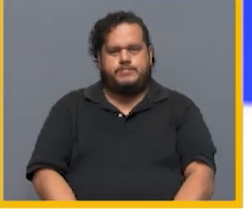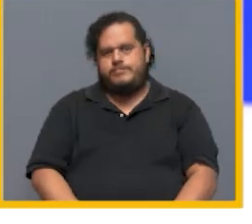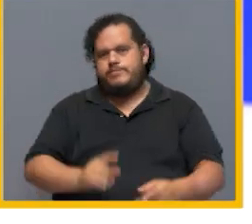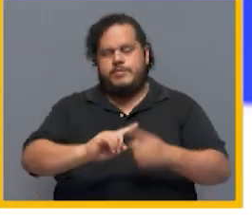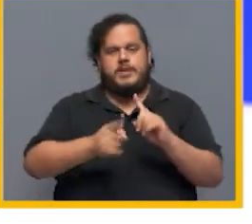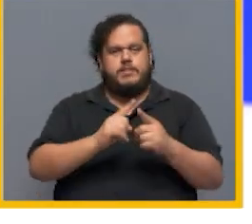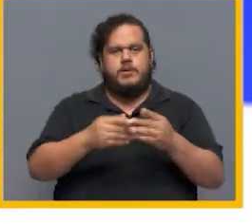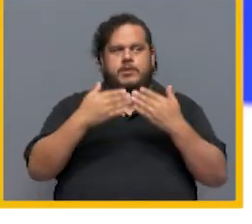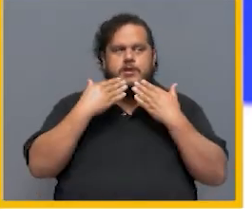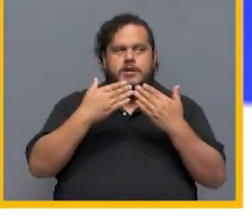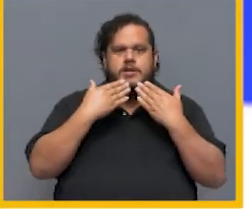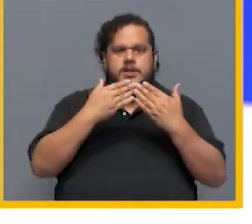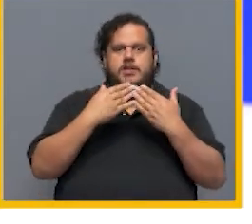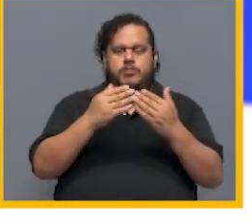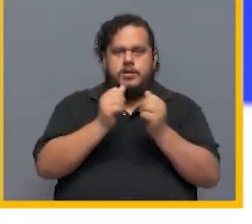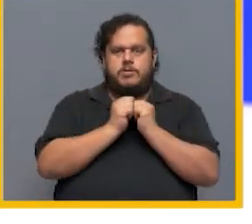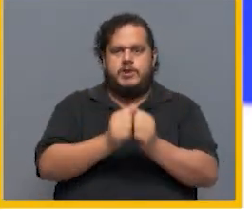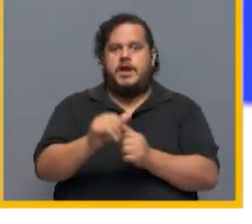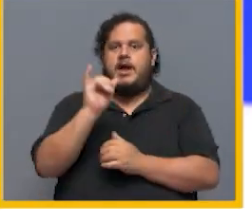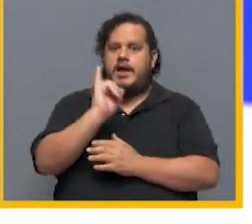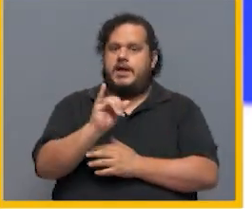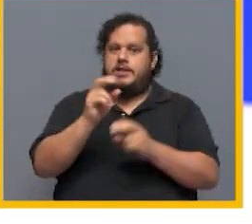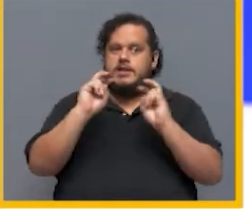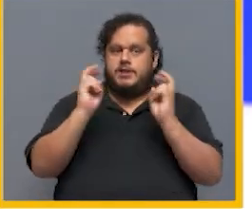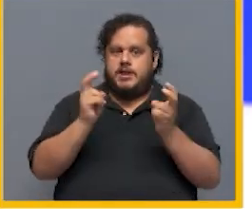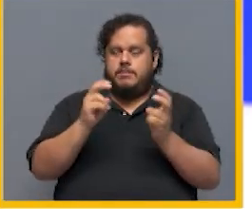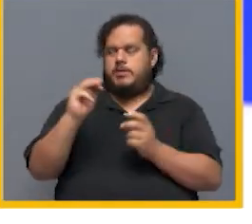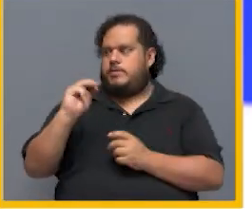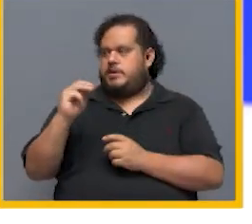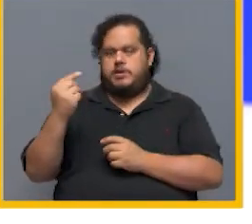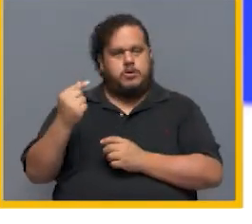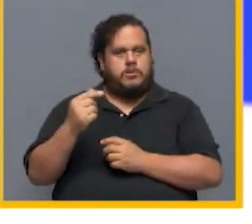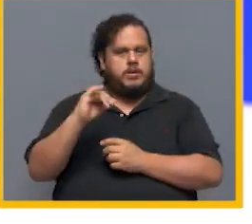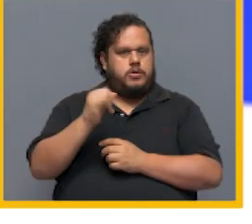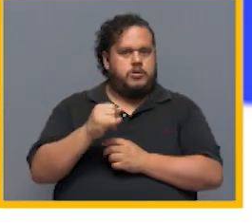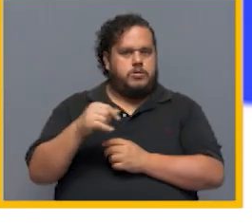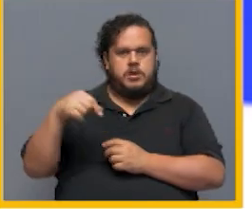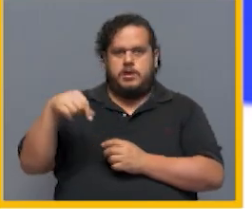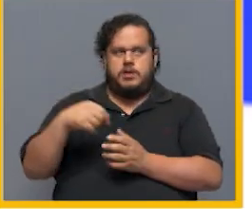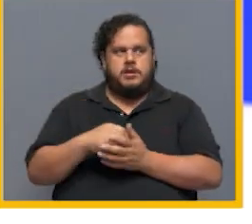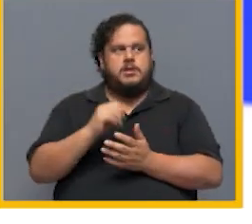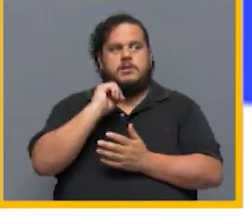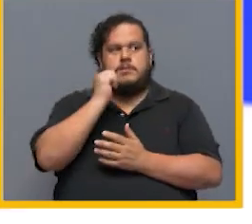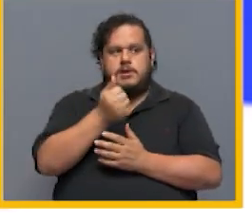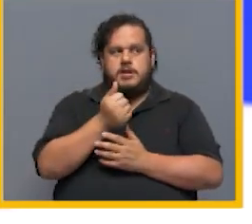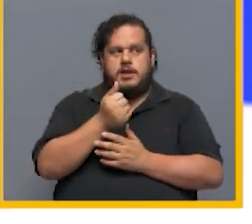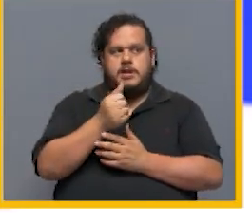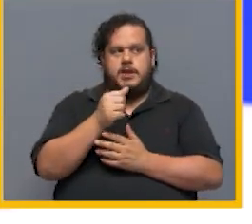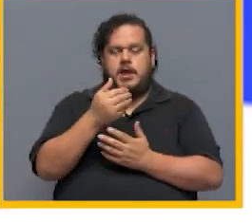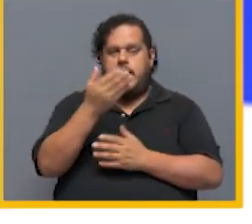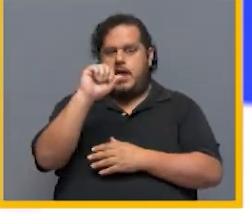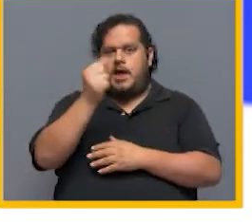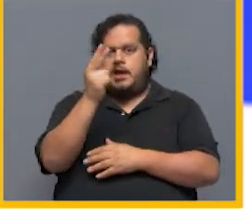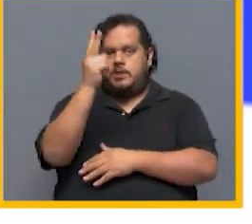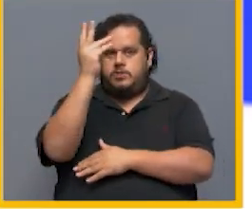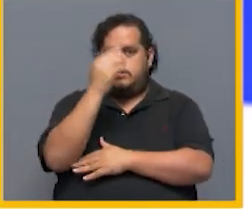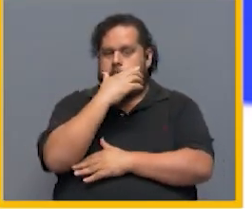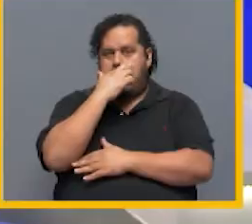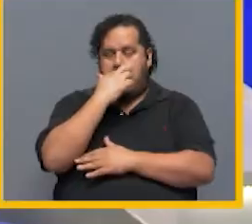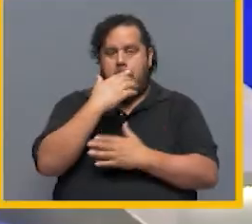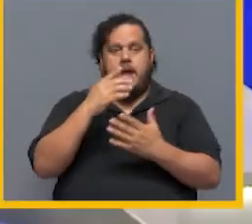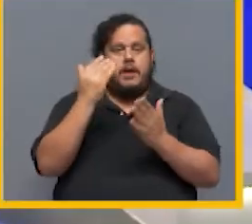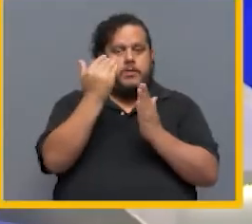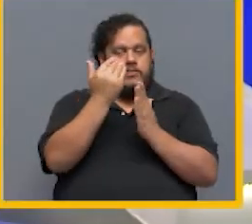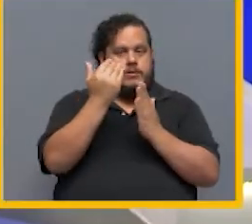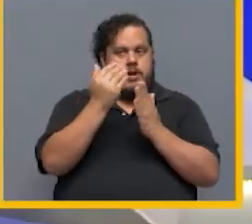Amigos, ¿qué tal? Gracias por acompañarnos. Así está el tema. Don Martín Goldberg, don José Quesada. Mañana al mediodía habrá conferencia de prensa, lista